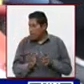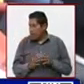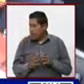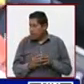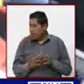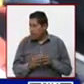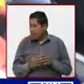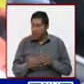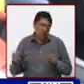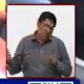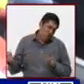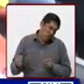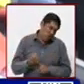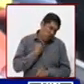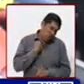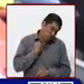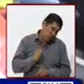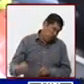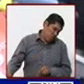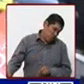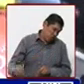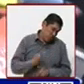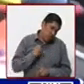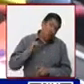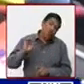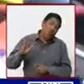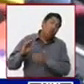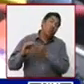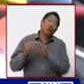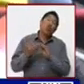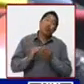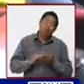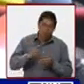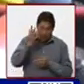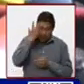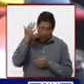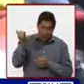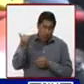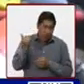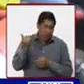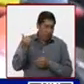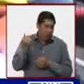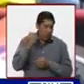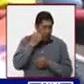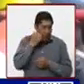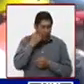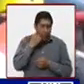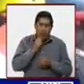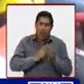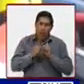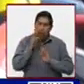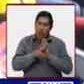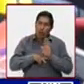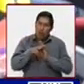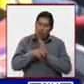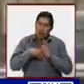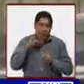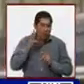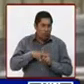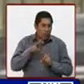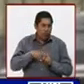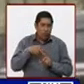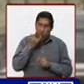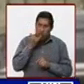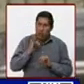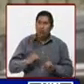manera fustigado, sancionado por su comunidad, porque se habrían filtrado algunos videos en una violación